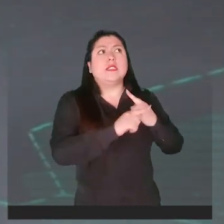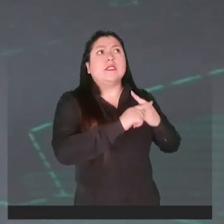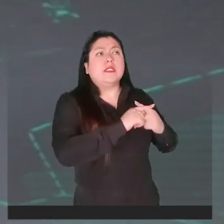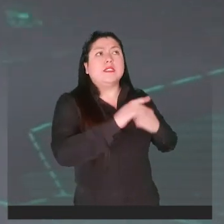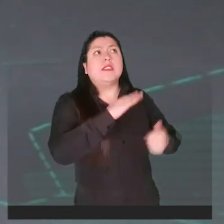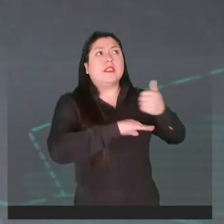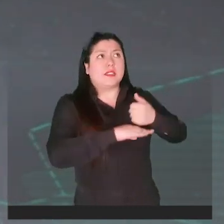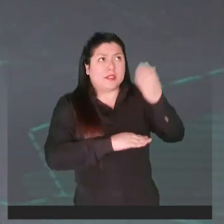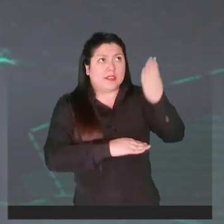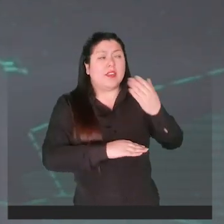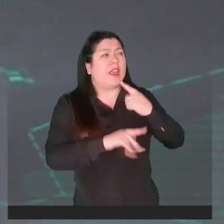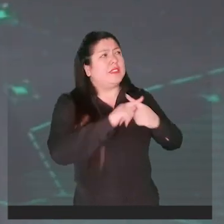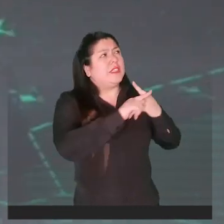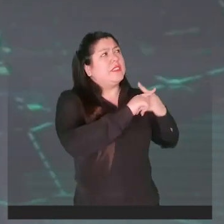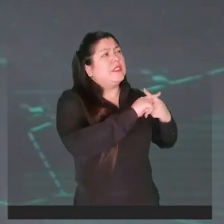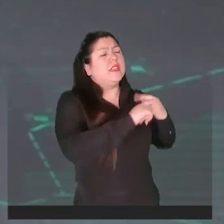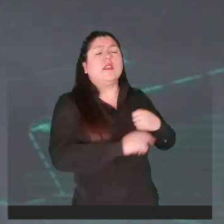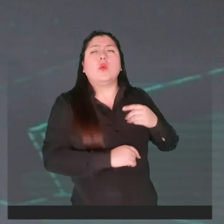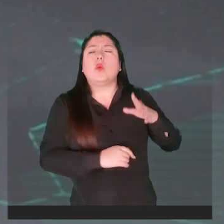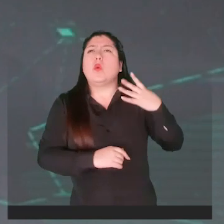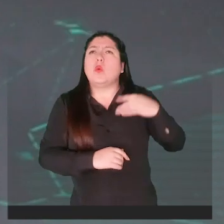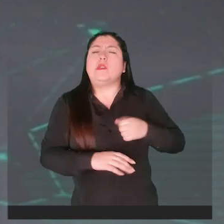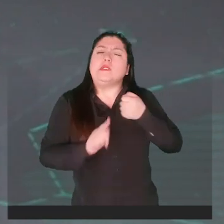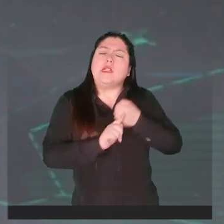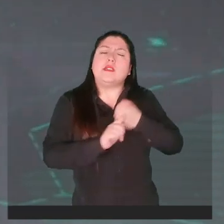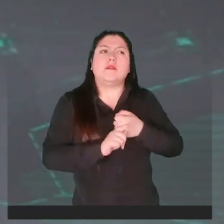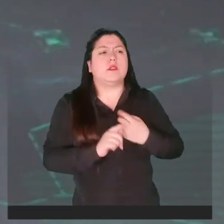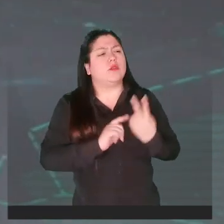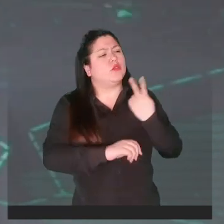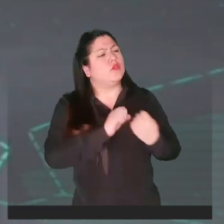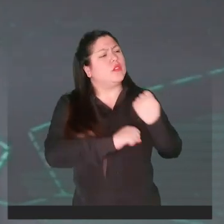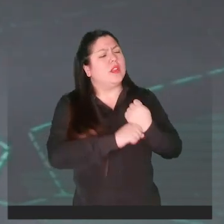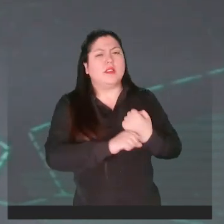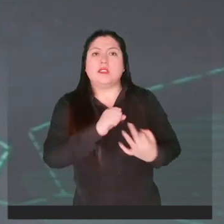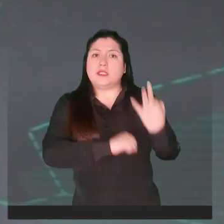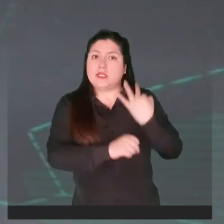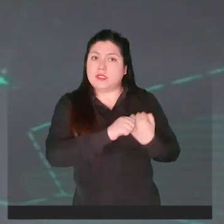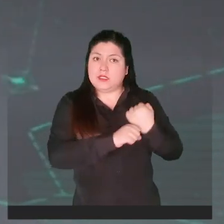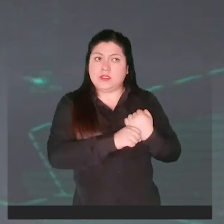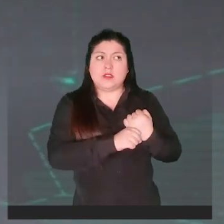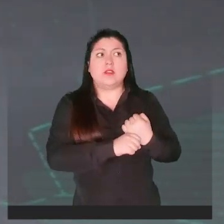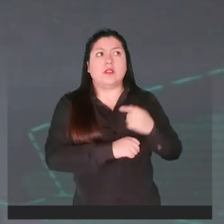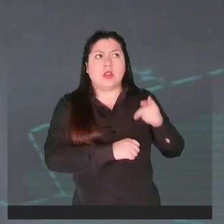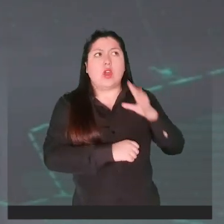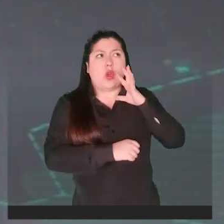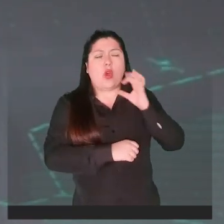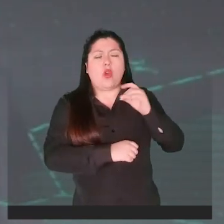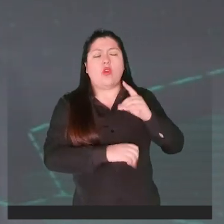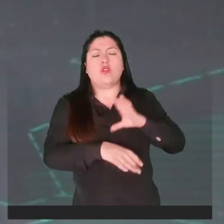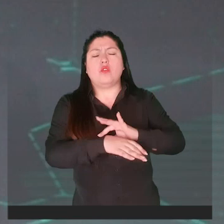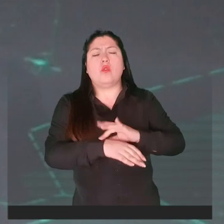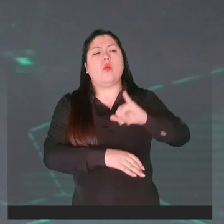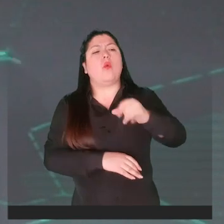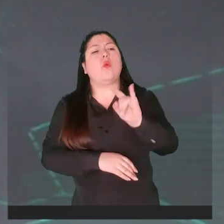sucesores. Inclusive recuerdo hace tan solo 2 o 3 años escuchar también a su antecesor,